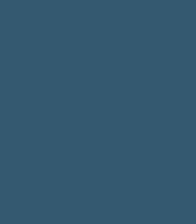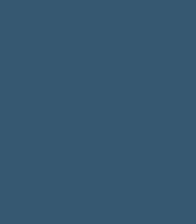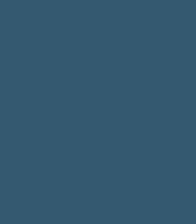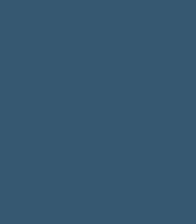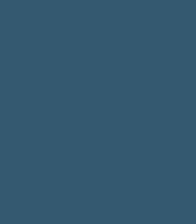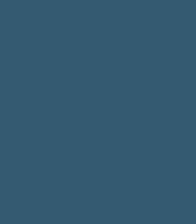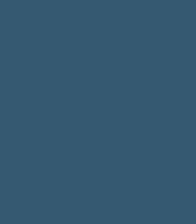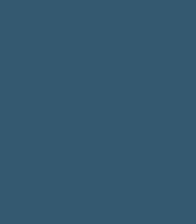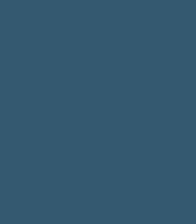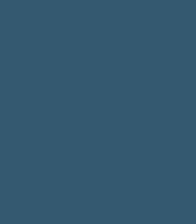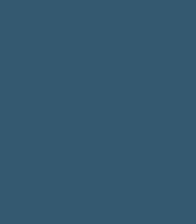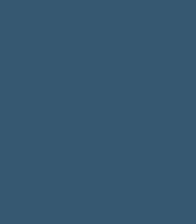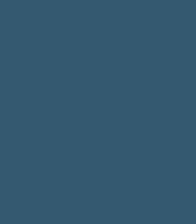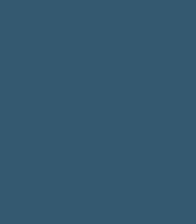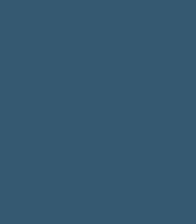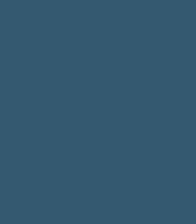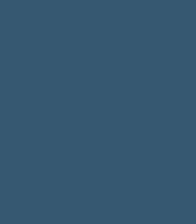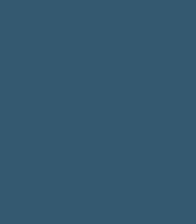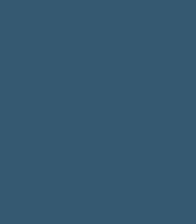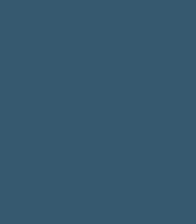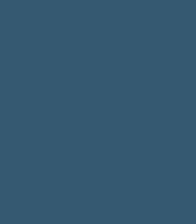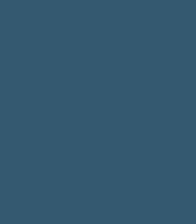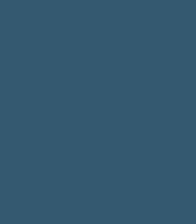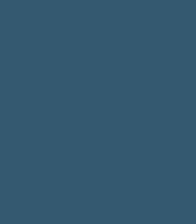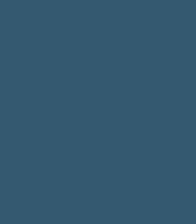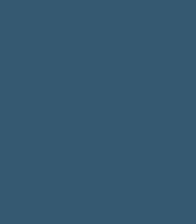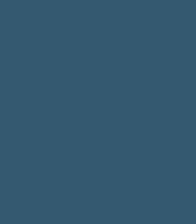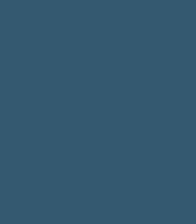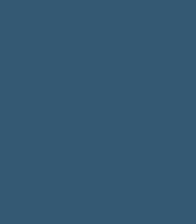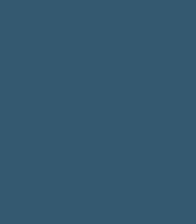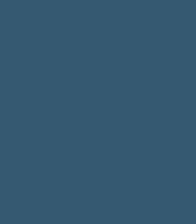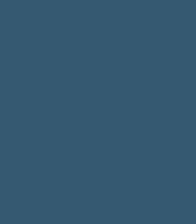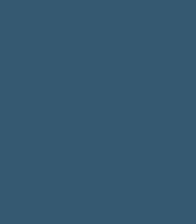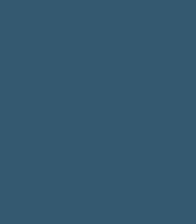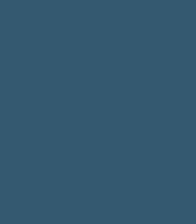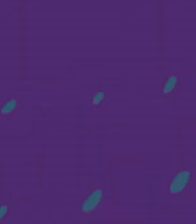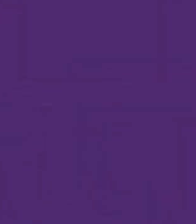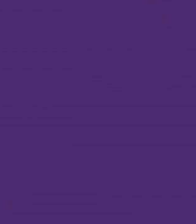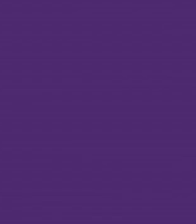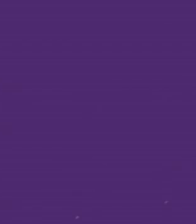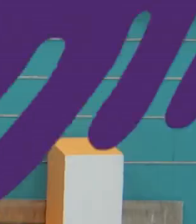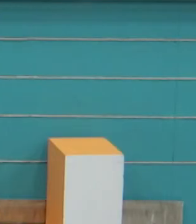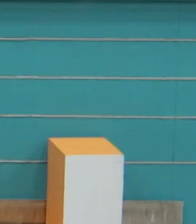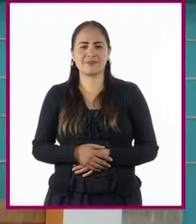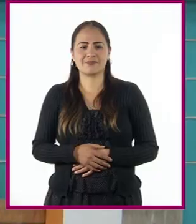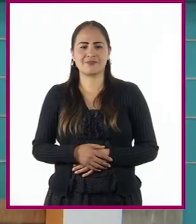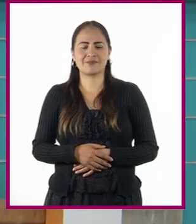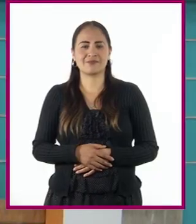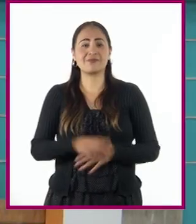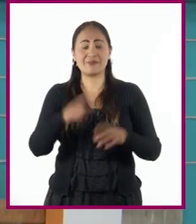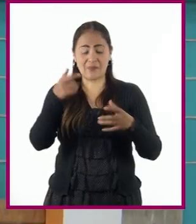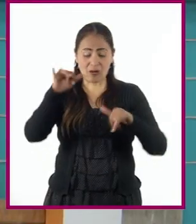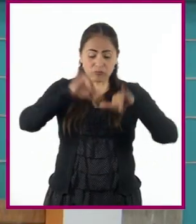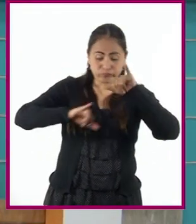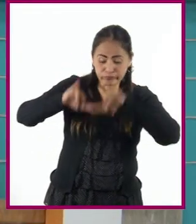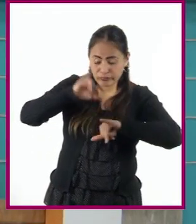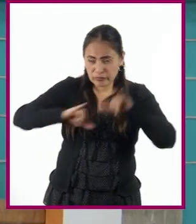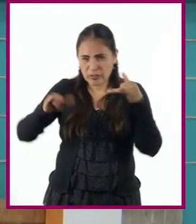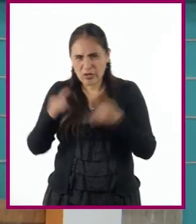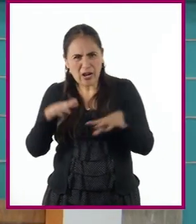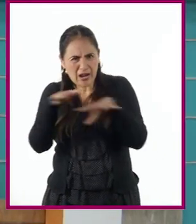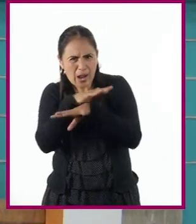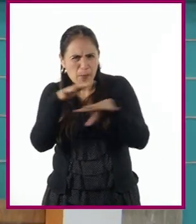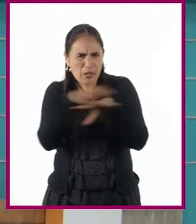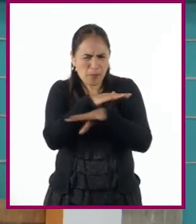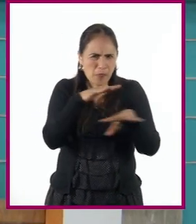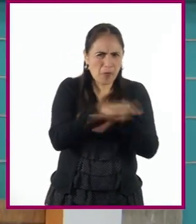temperaturas. Gracias a esta, nuestro pan adquirirá su color, sabor y olor característico. Este conjunto de reacciones también son las